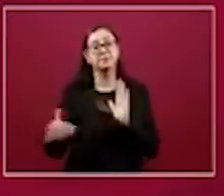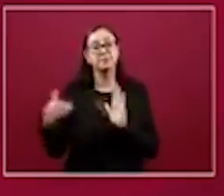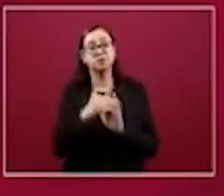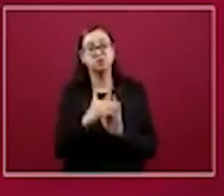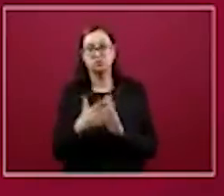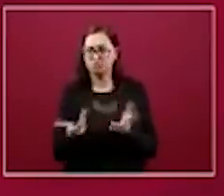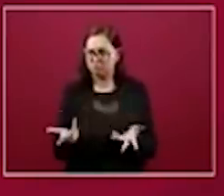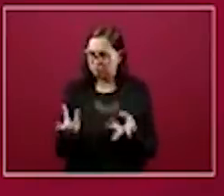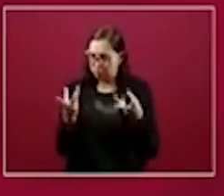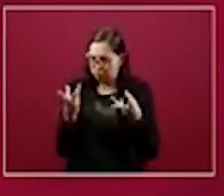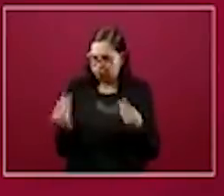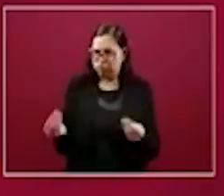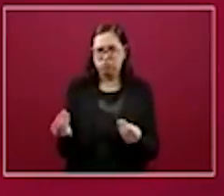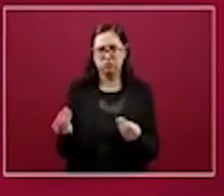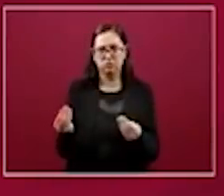Entonces es mucho.